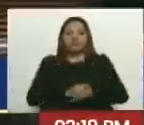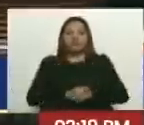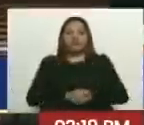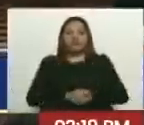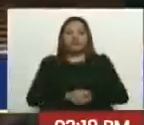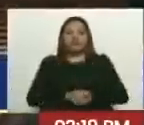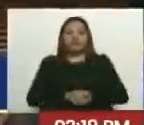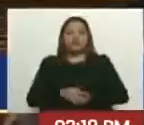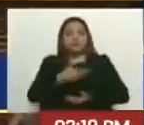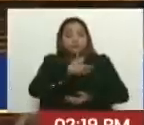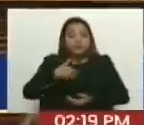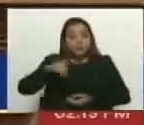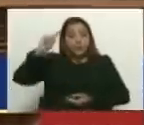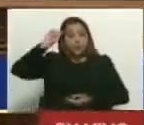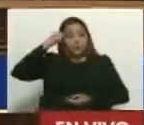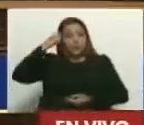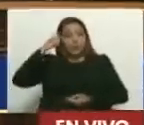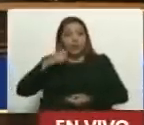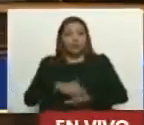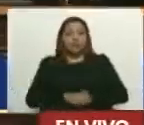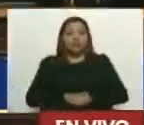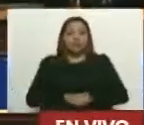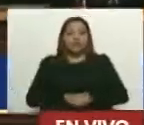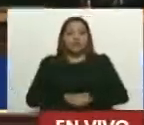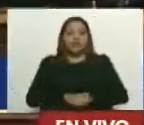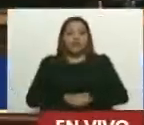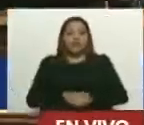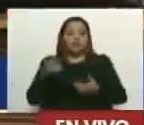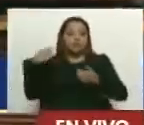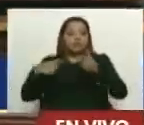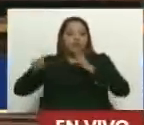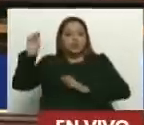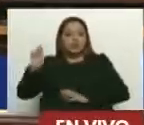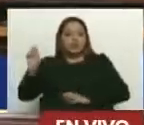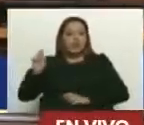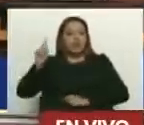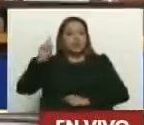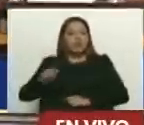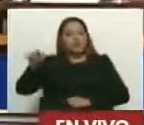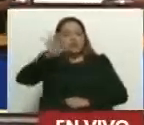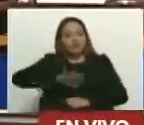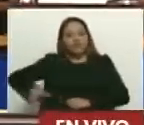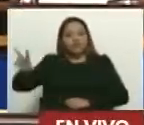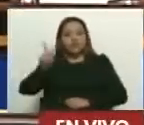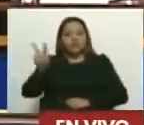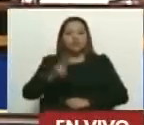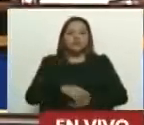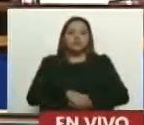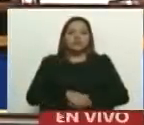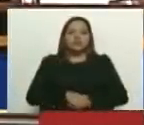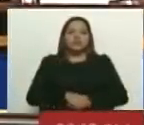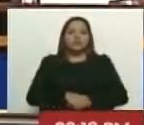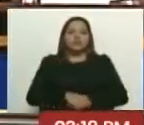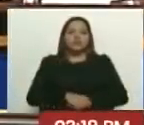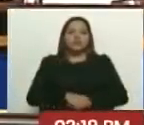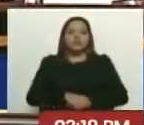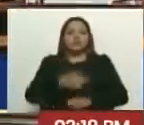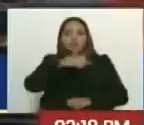Yo quiero recordarles a los compatriotas parlamentarios y al país que efectivamente